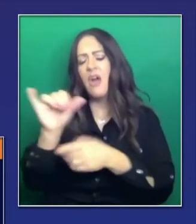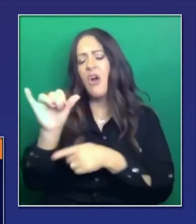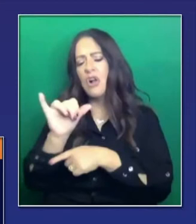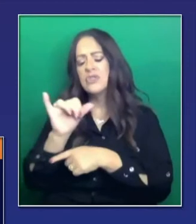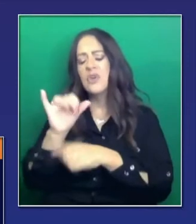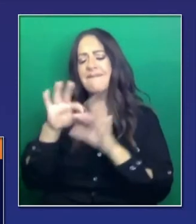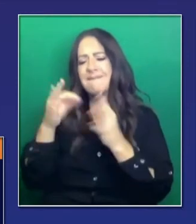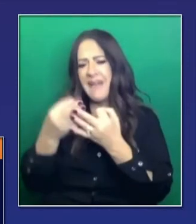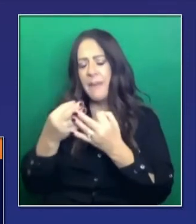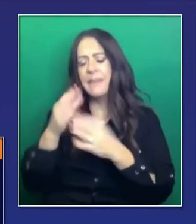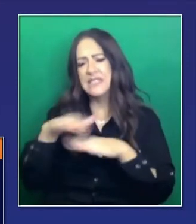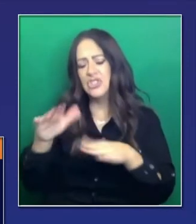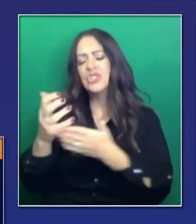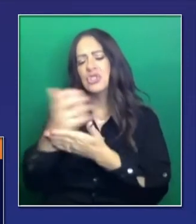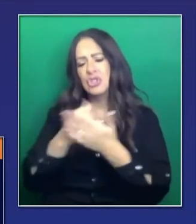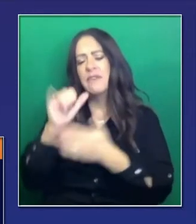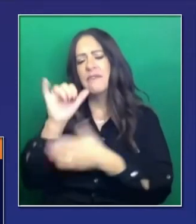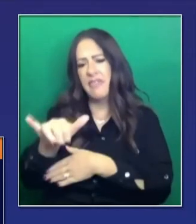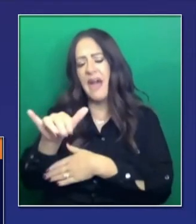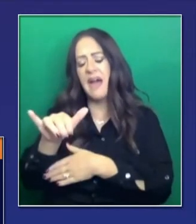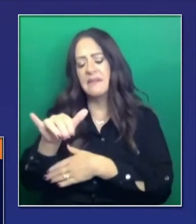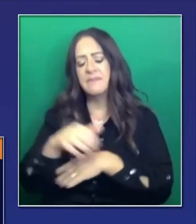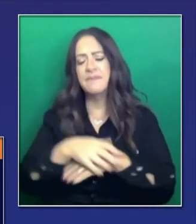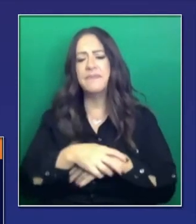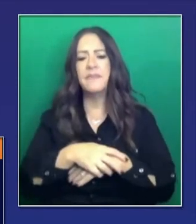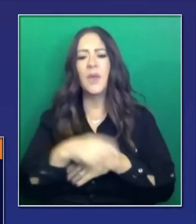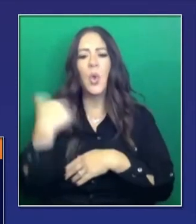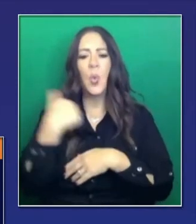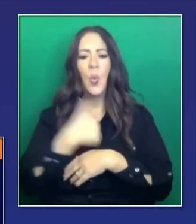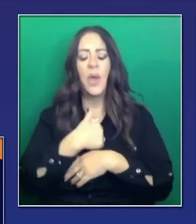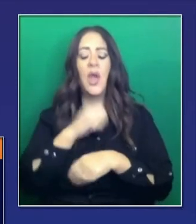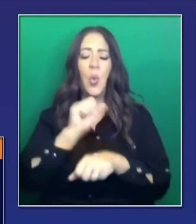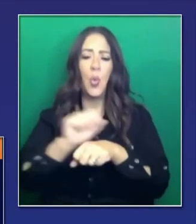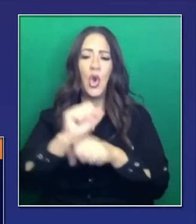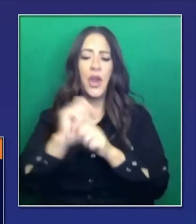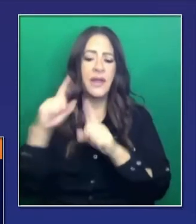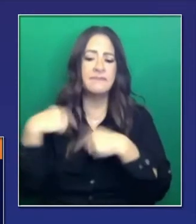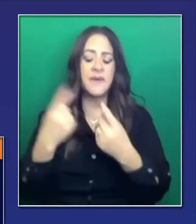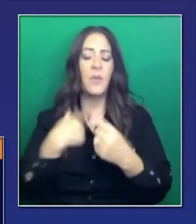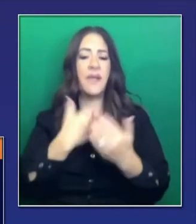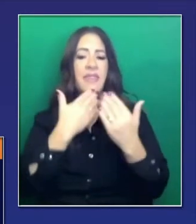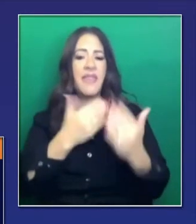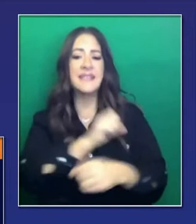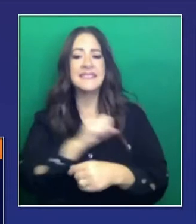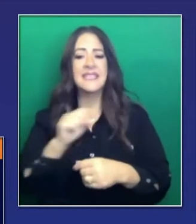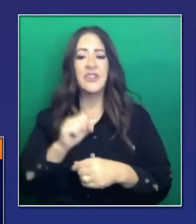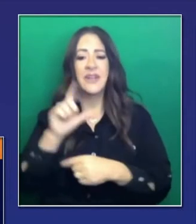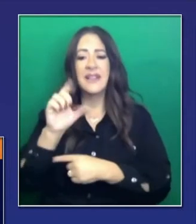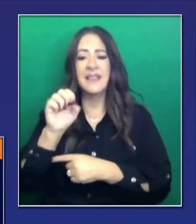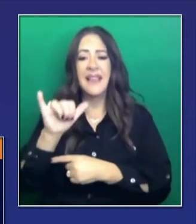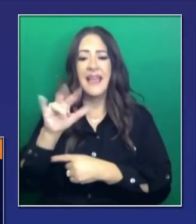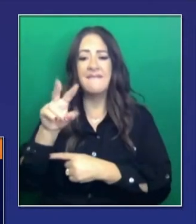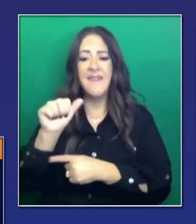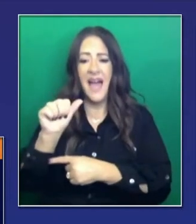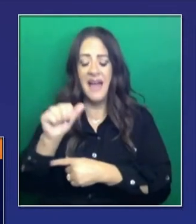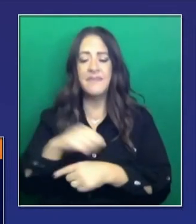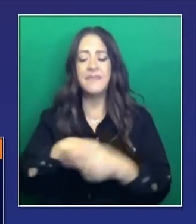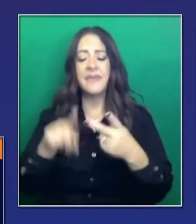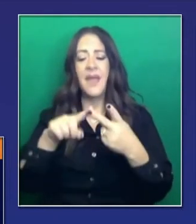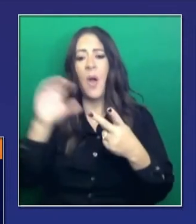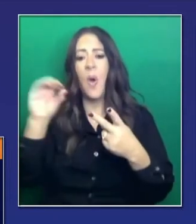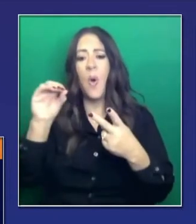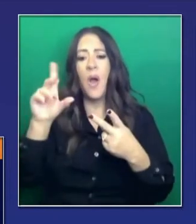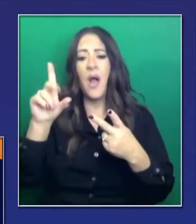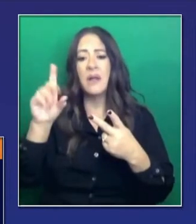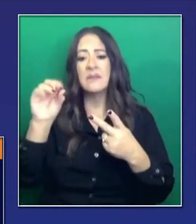escuelas. Hemos estado trabajando y quiero dar gracias al senador Leiva, quiero dar gracias al